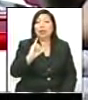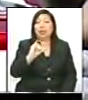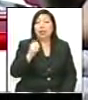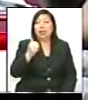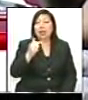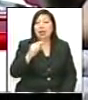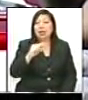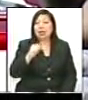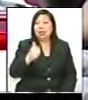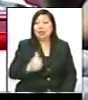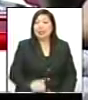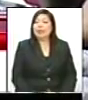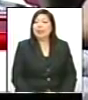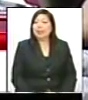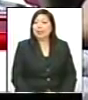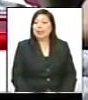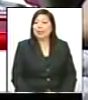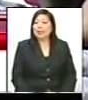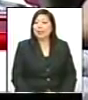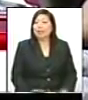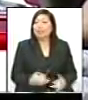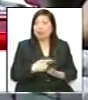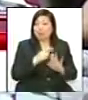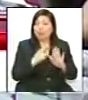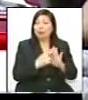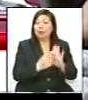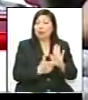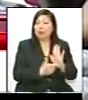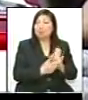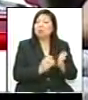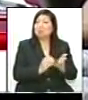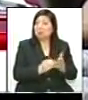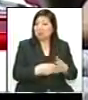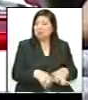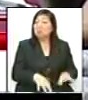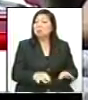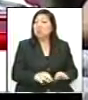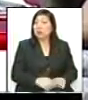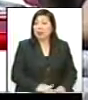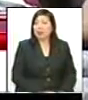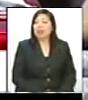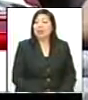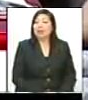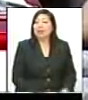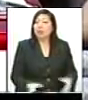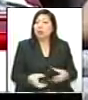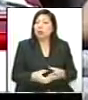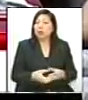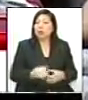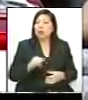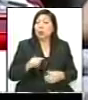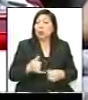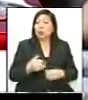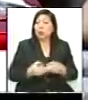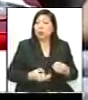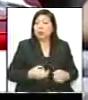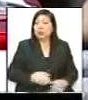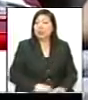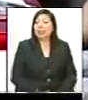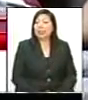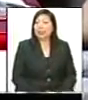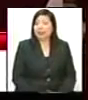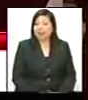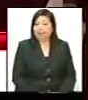darnos aportes sobre este proyecto de ley muy importante que es sobre la Junta Nacional de Justicia. Gracias,